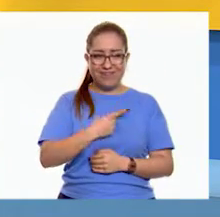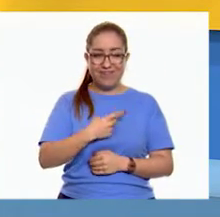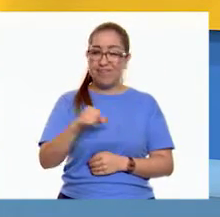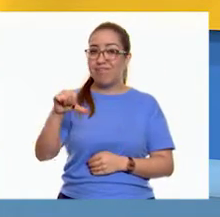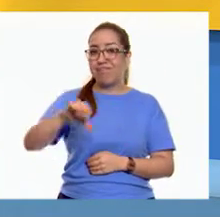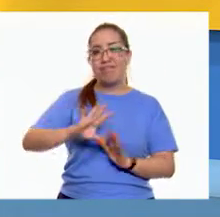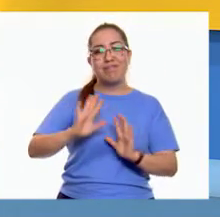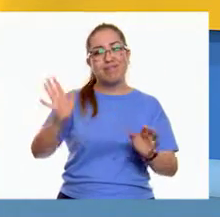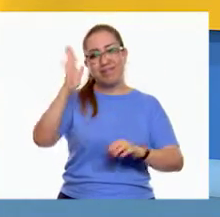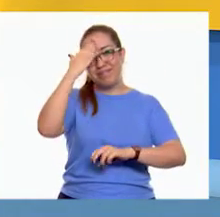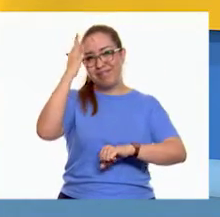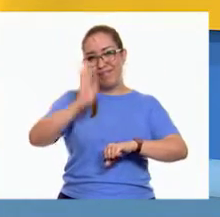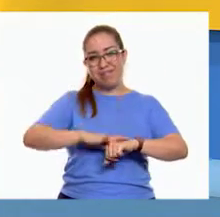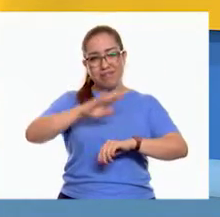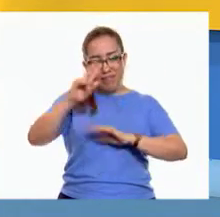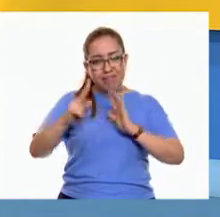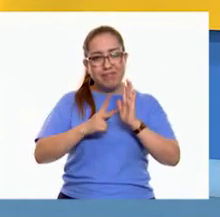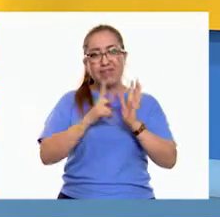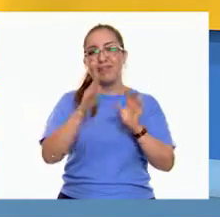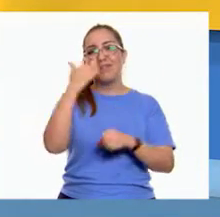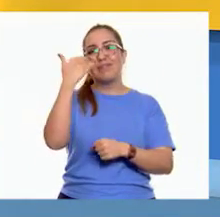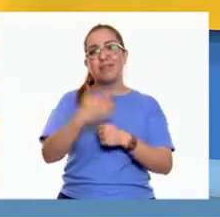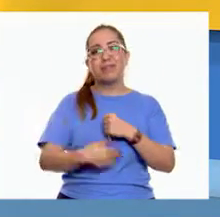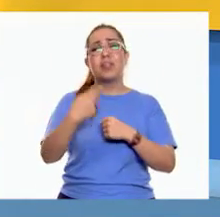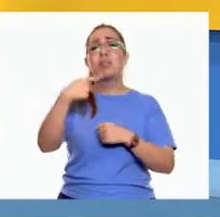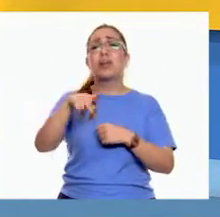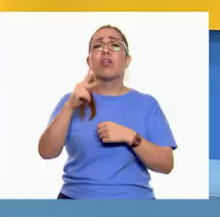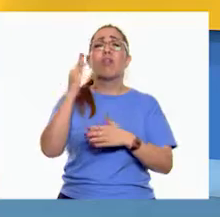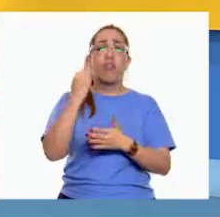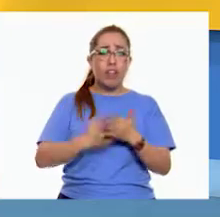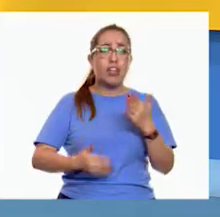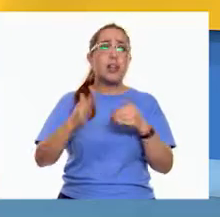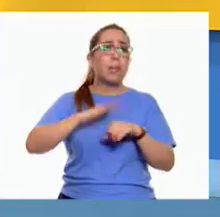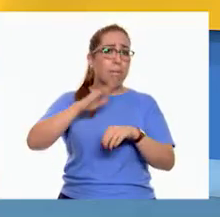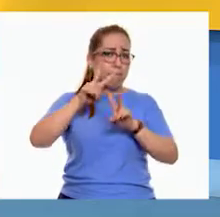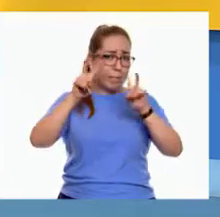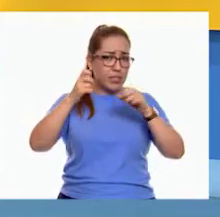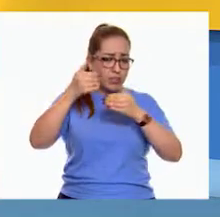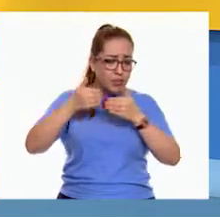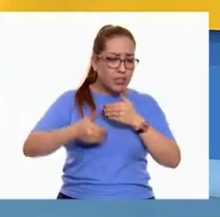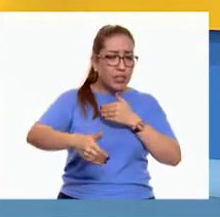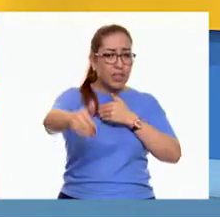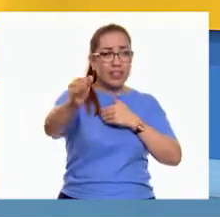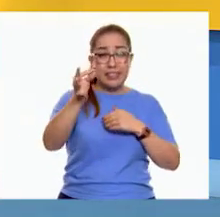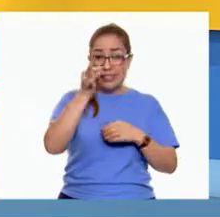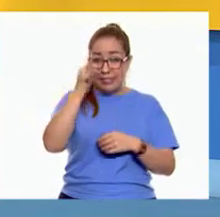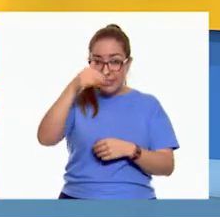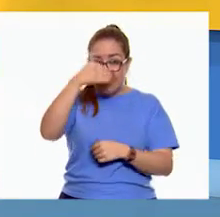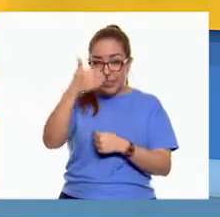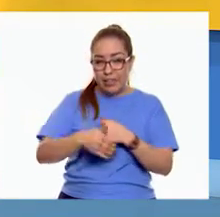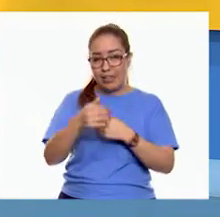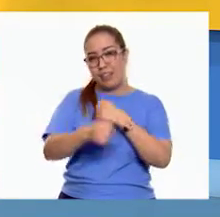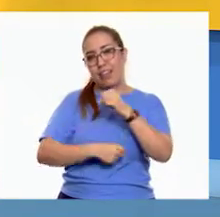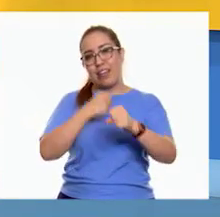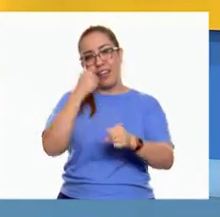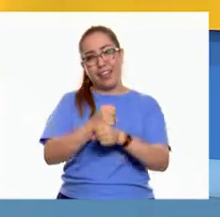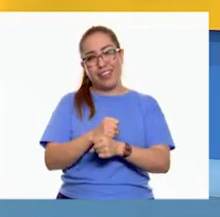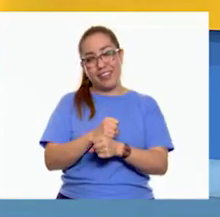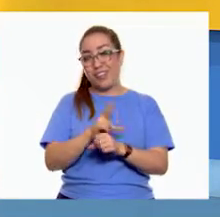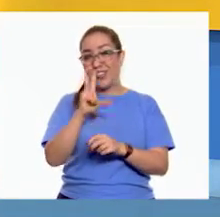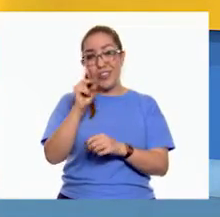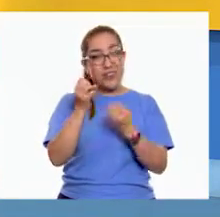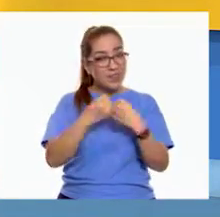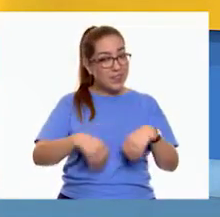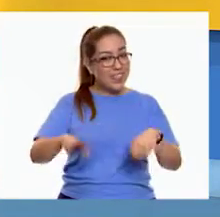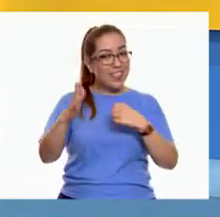ha terminado, pero aún nos queda un par de temas por conocer antes de dar por concluido nuestro curso. Así que no se pierdan la próxima clase.